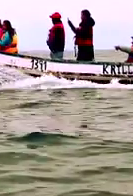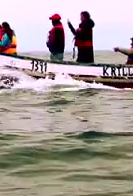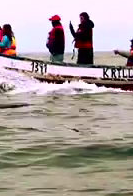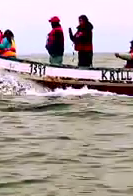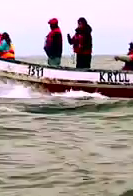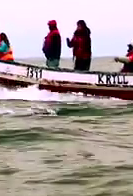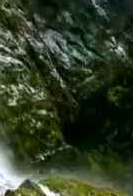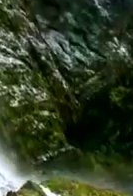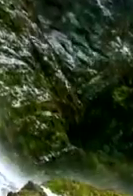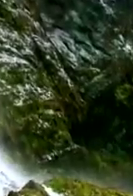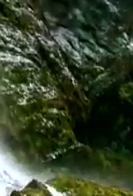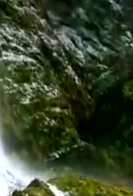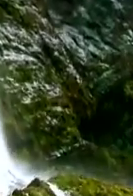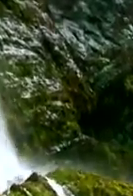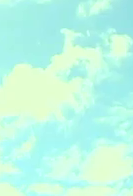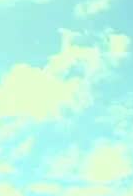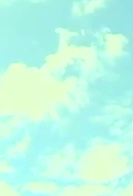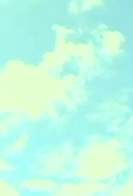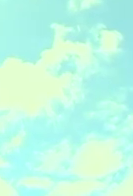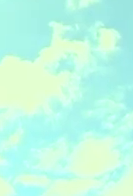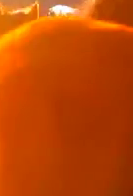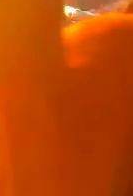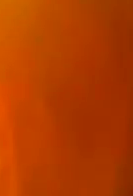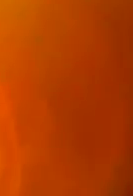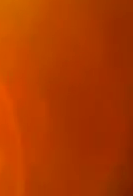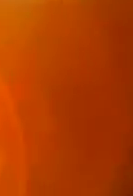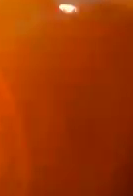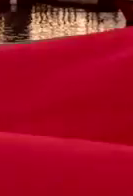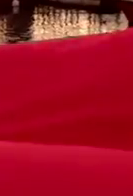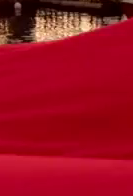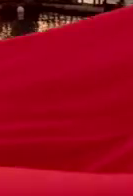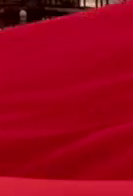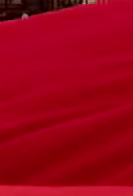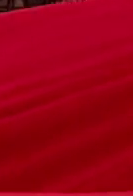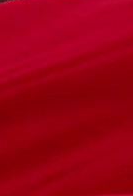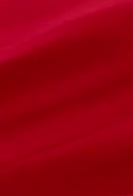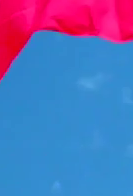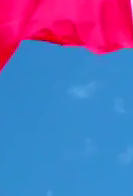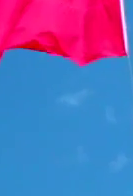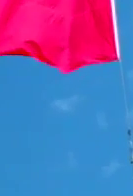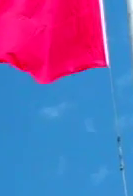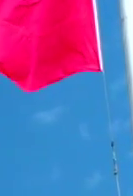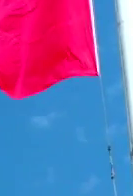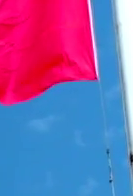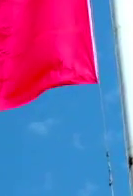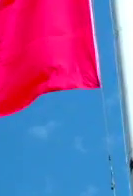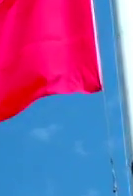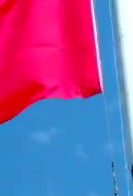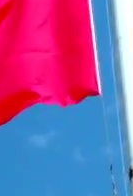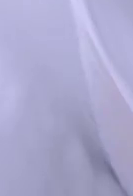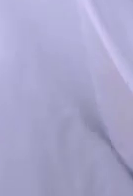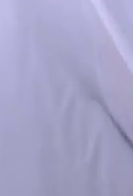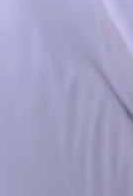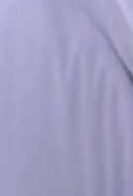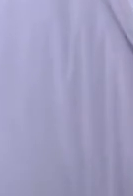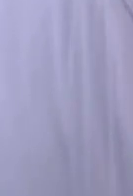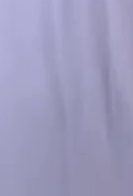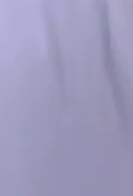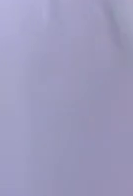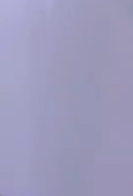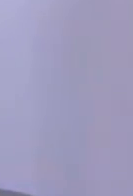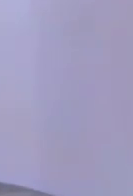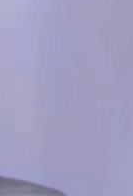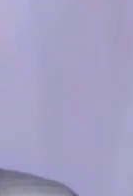y el gobierno de chile agradecemos a los canales de televisión y radioemisoras que integraron